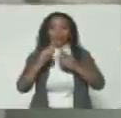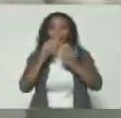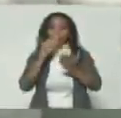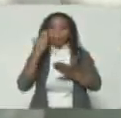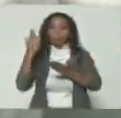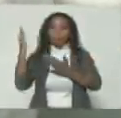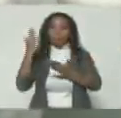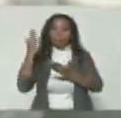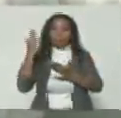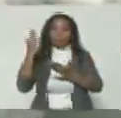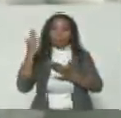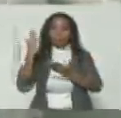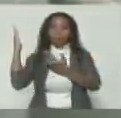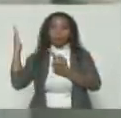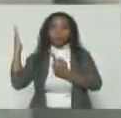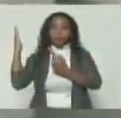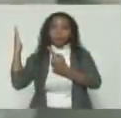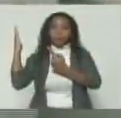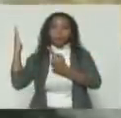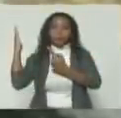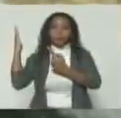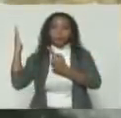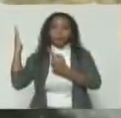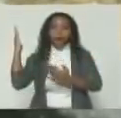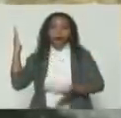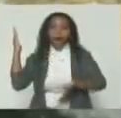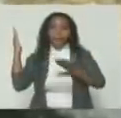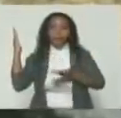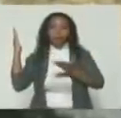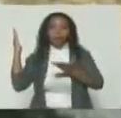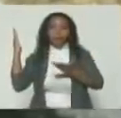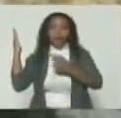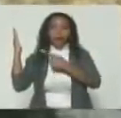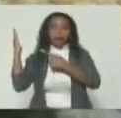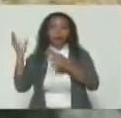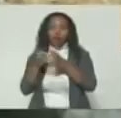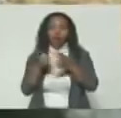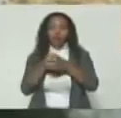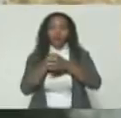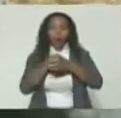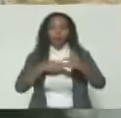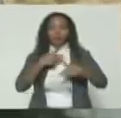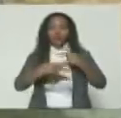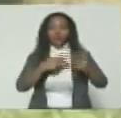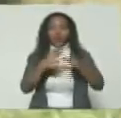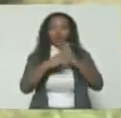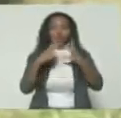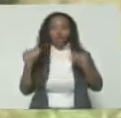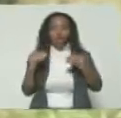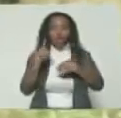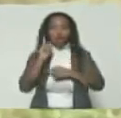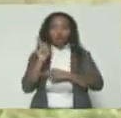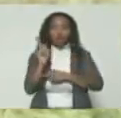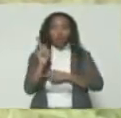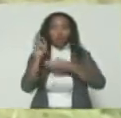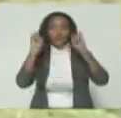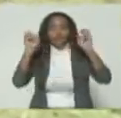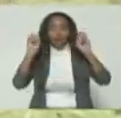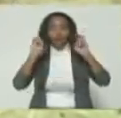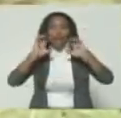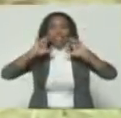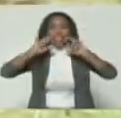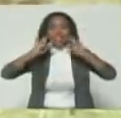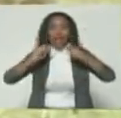maíz de forraje. Es muy importante. Esta unidad productiva produce todo lo que es su ensilaje de maíz para